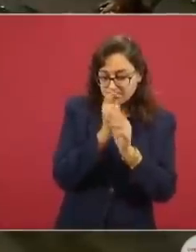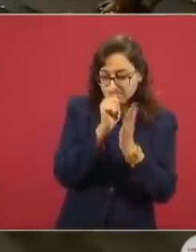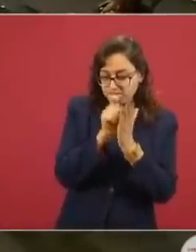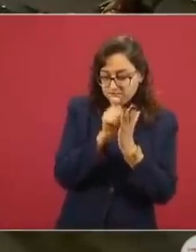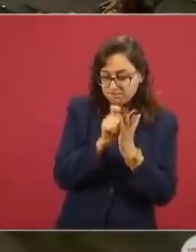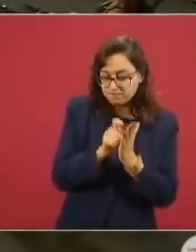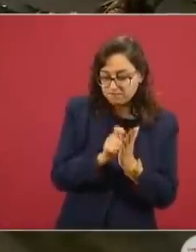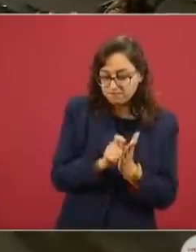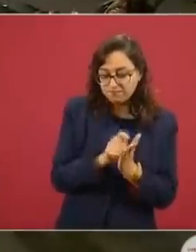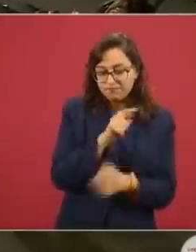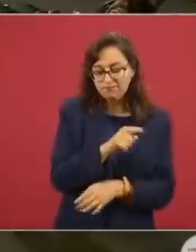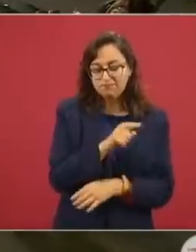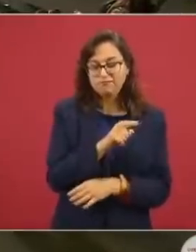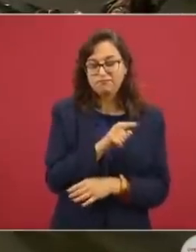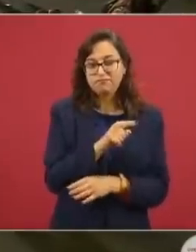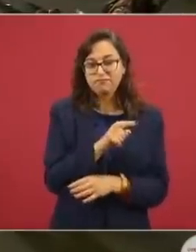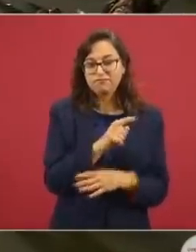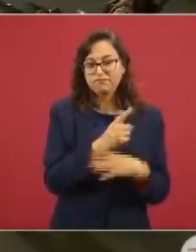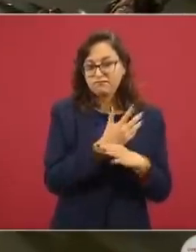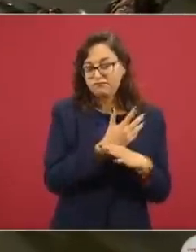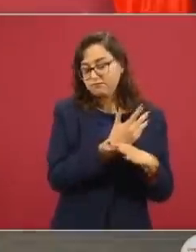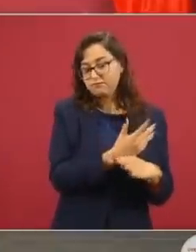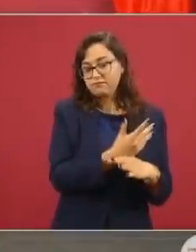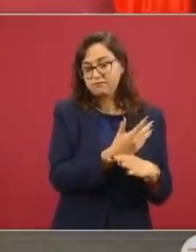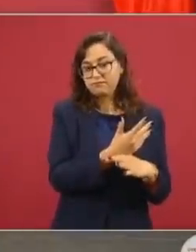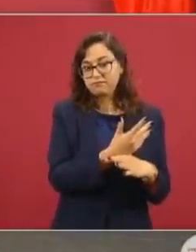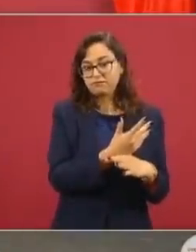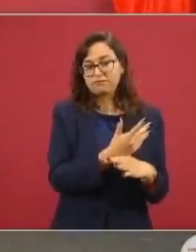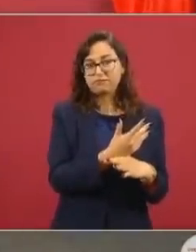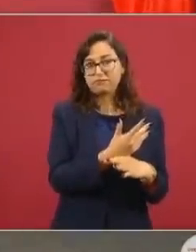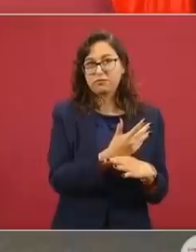serio no ha